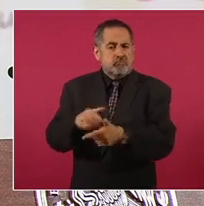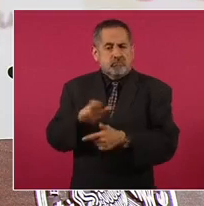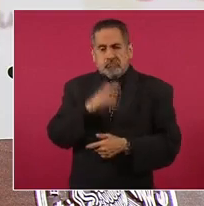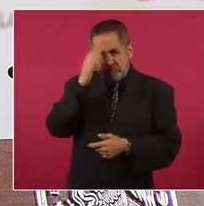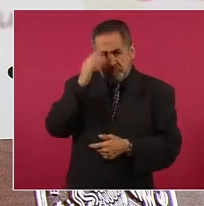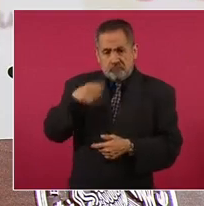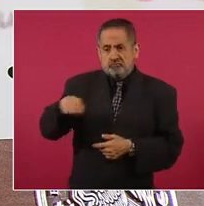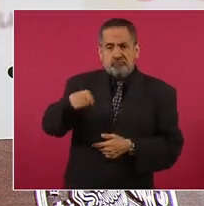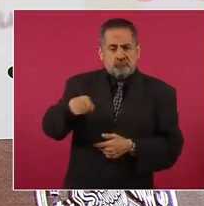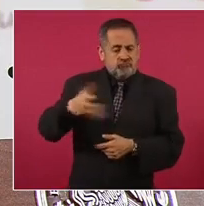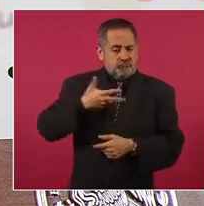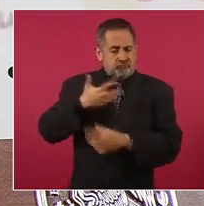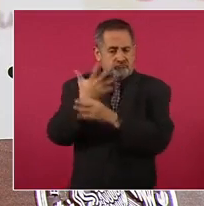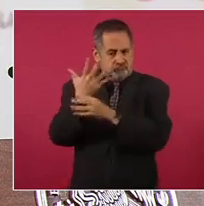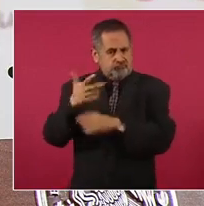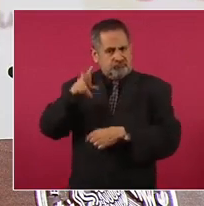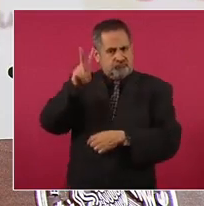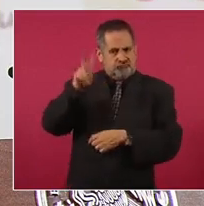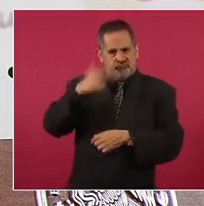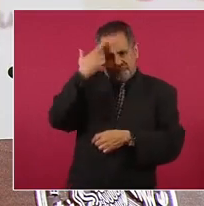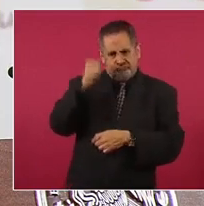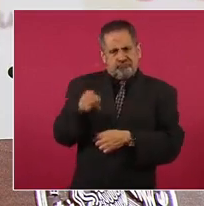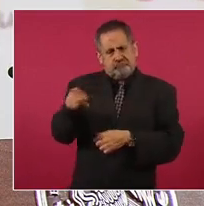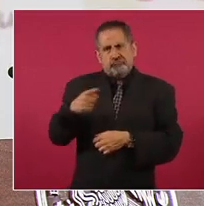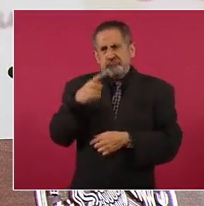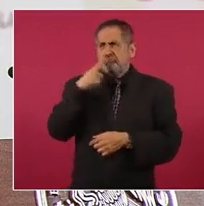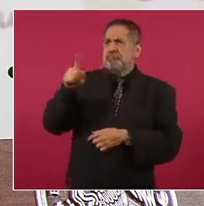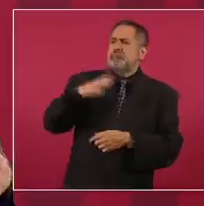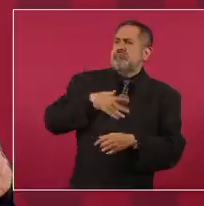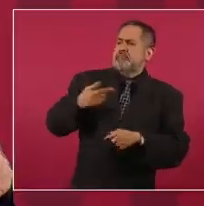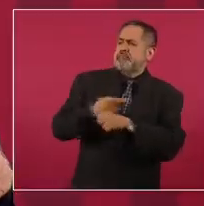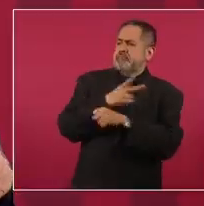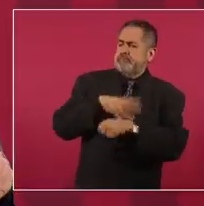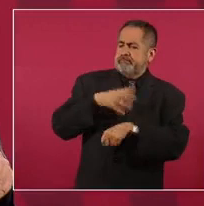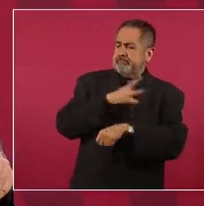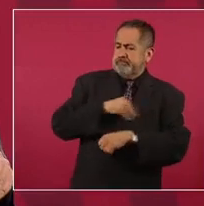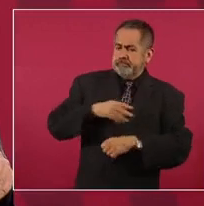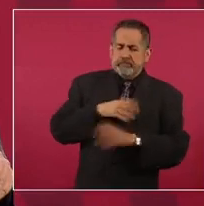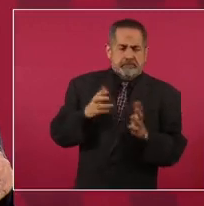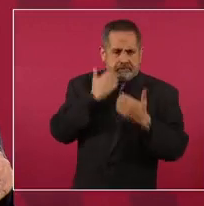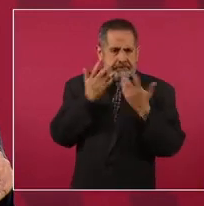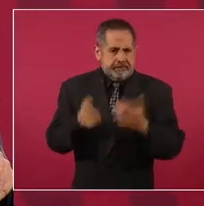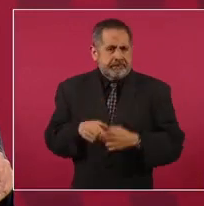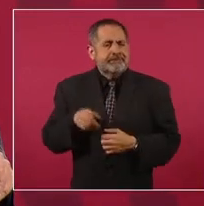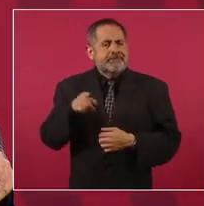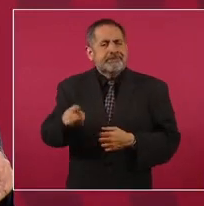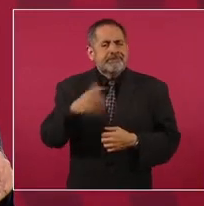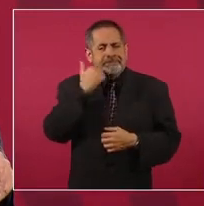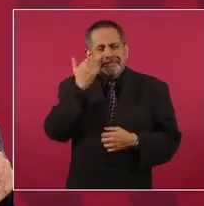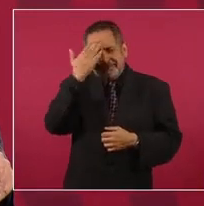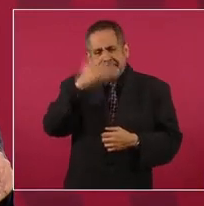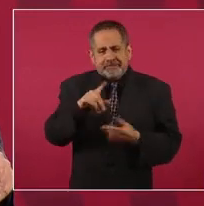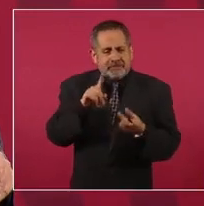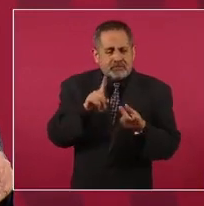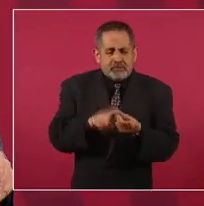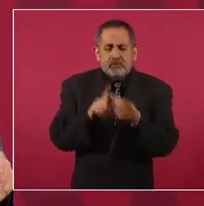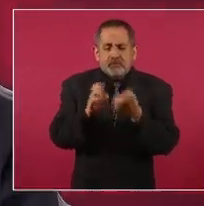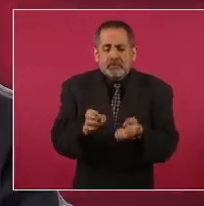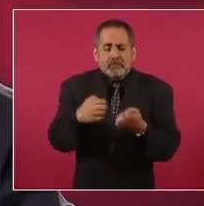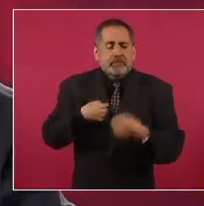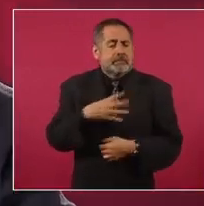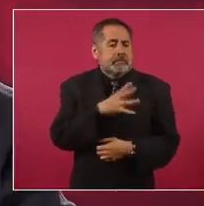su legítima demanda de tener. Su principal preocupación es saber dónde están sus